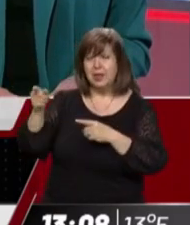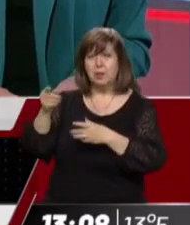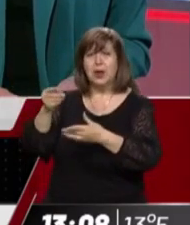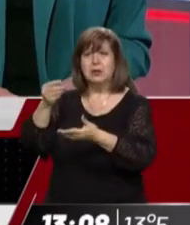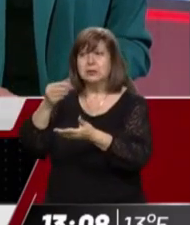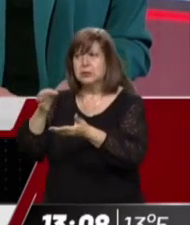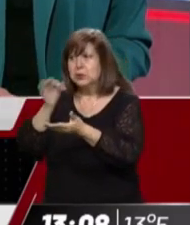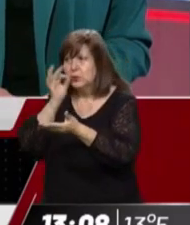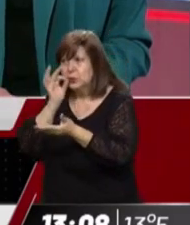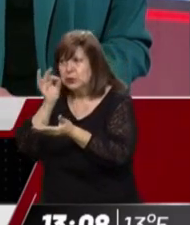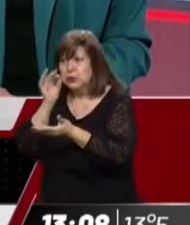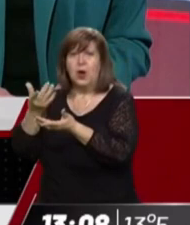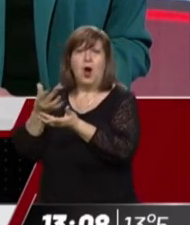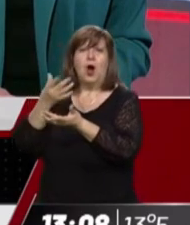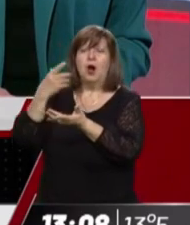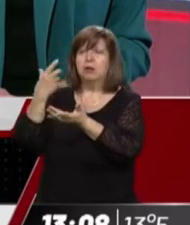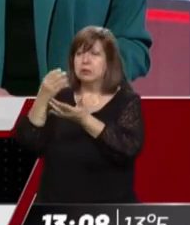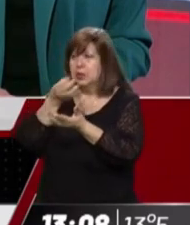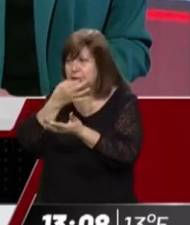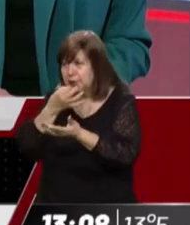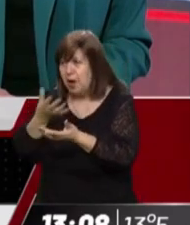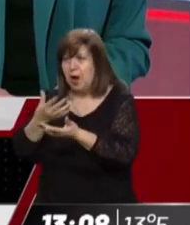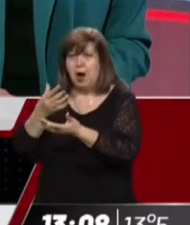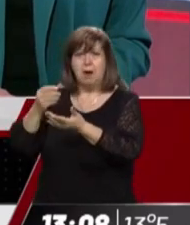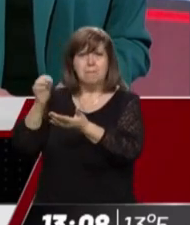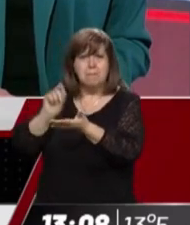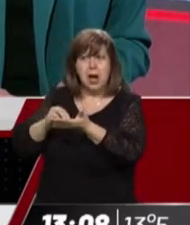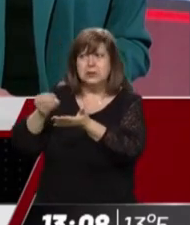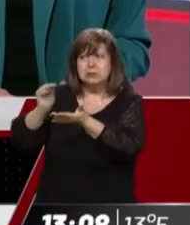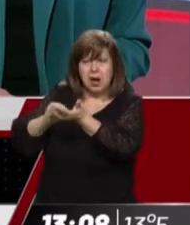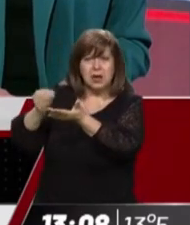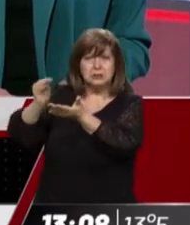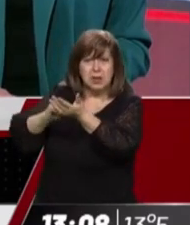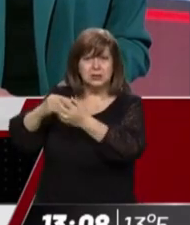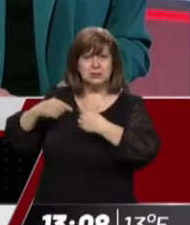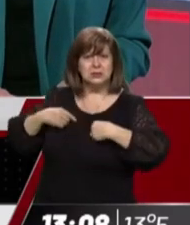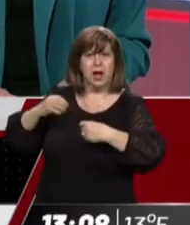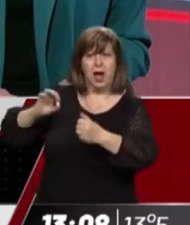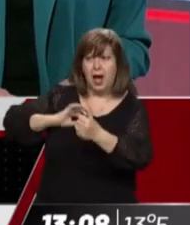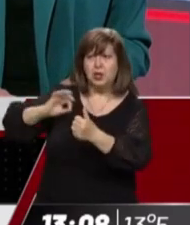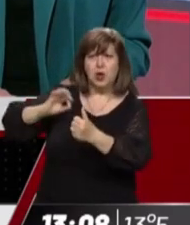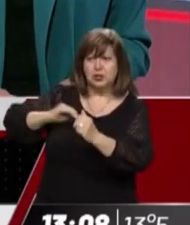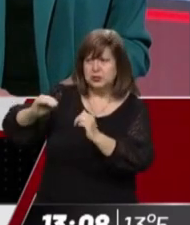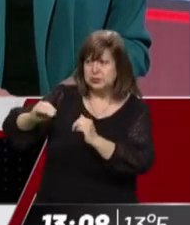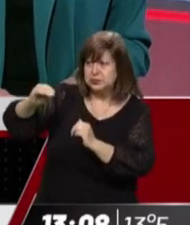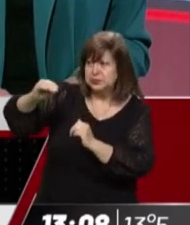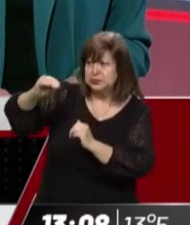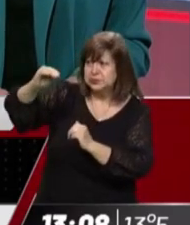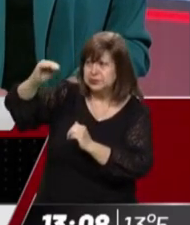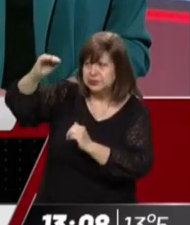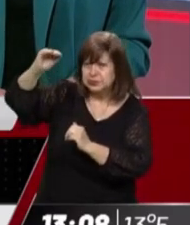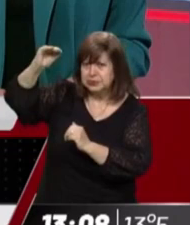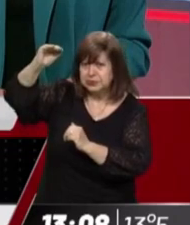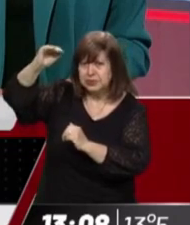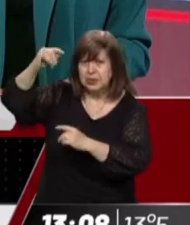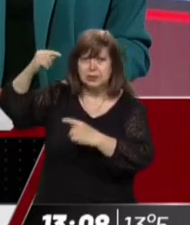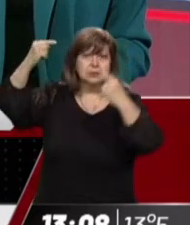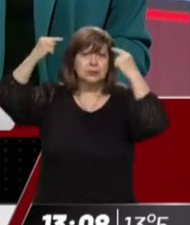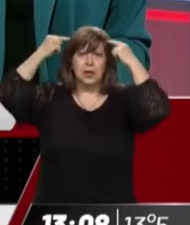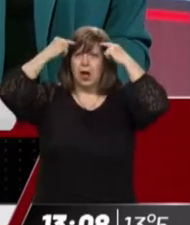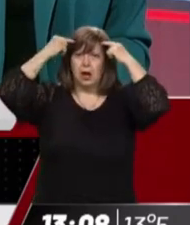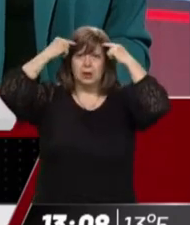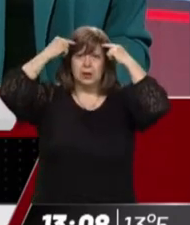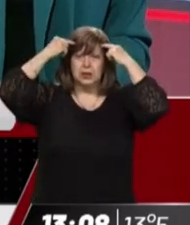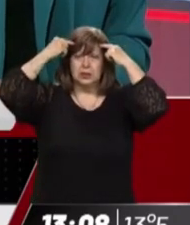adicción se torna en algo inmanejable. Y digo, ese tsunami le pega también, obviamente, al que consume, porque como decías